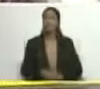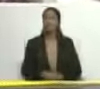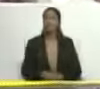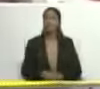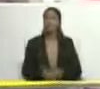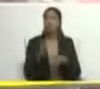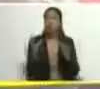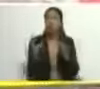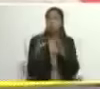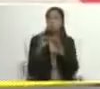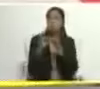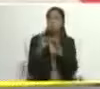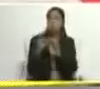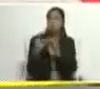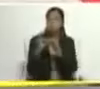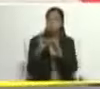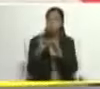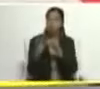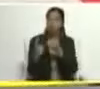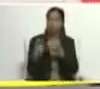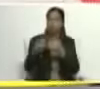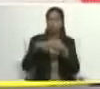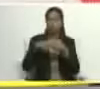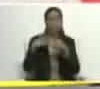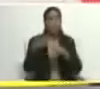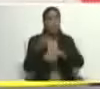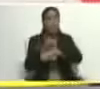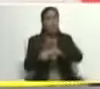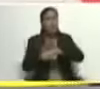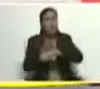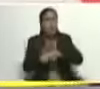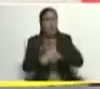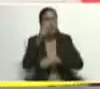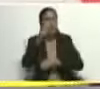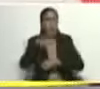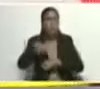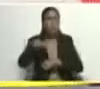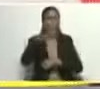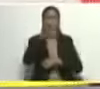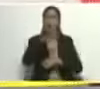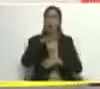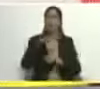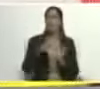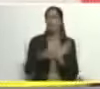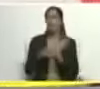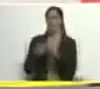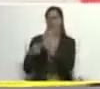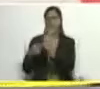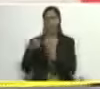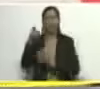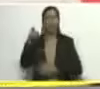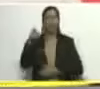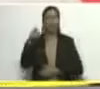alianza de gobiernos y de pueblos ante el neoliberalismo,